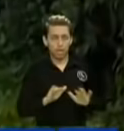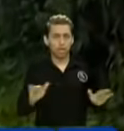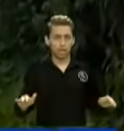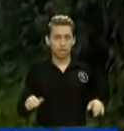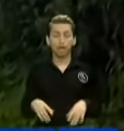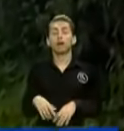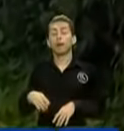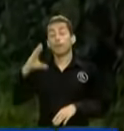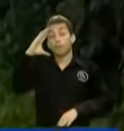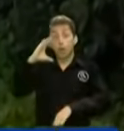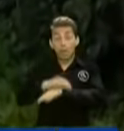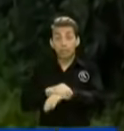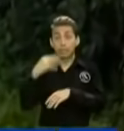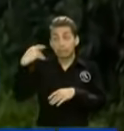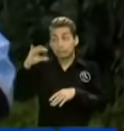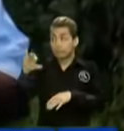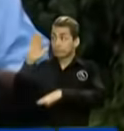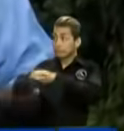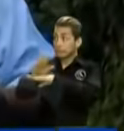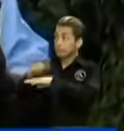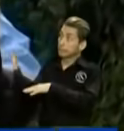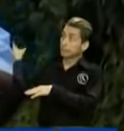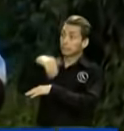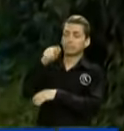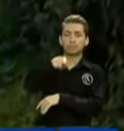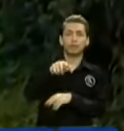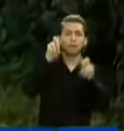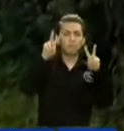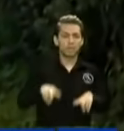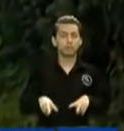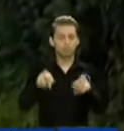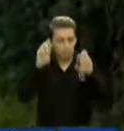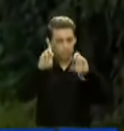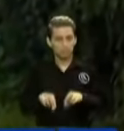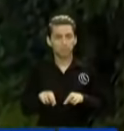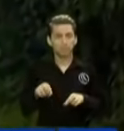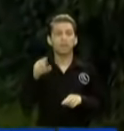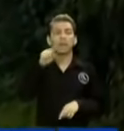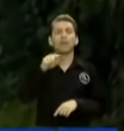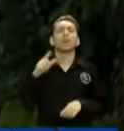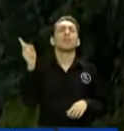fueron alertados por vecinos de lo que respecta colonia